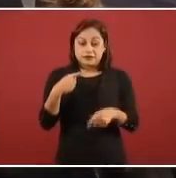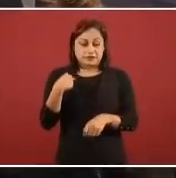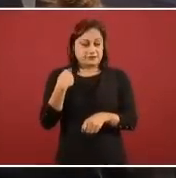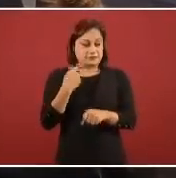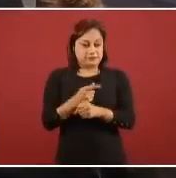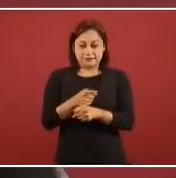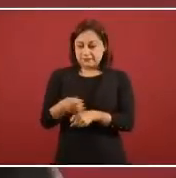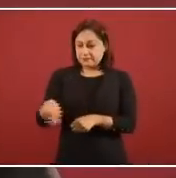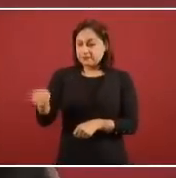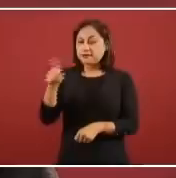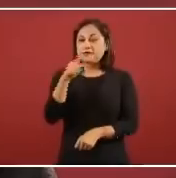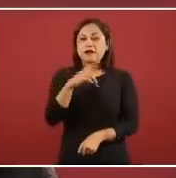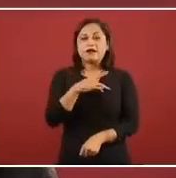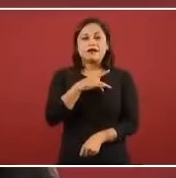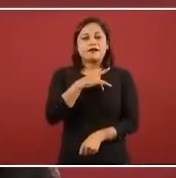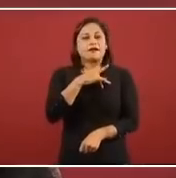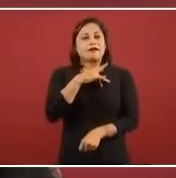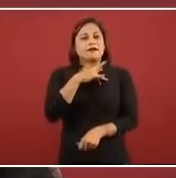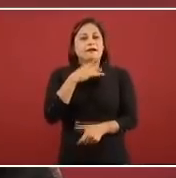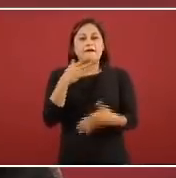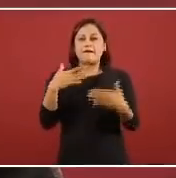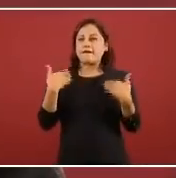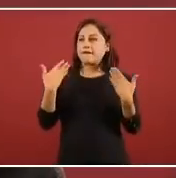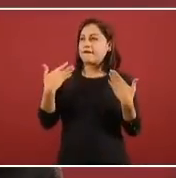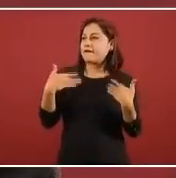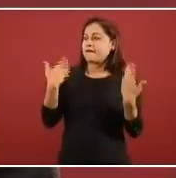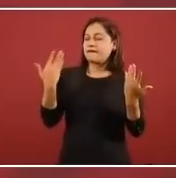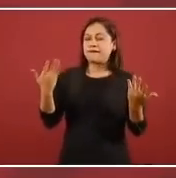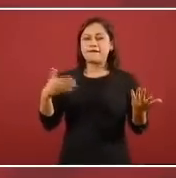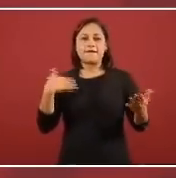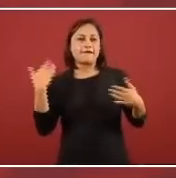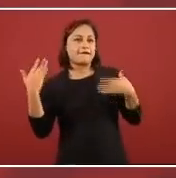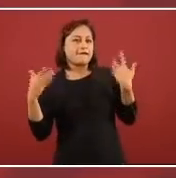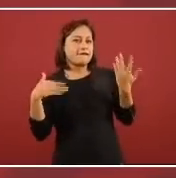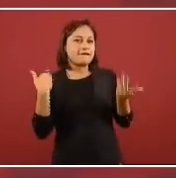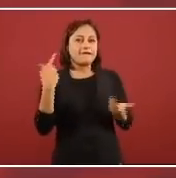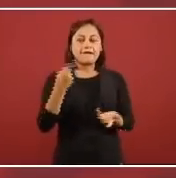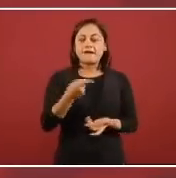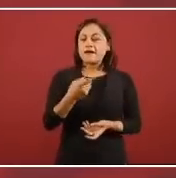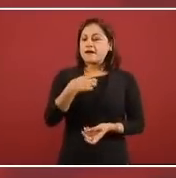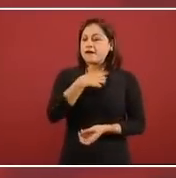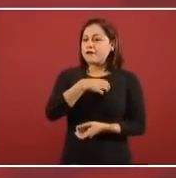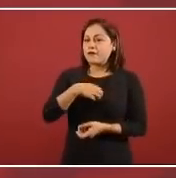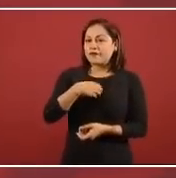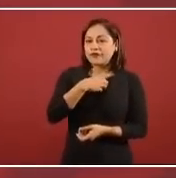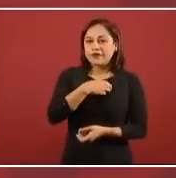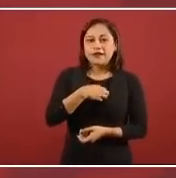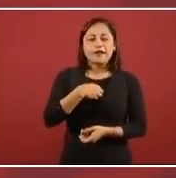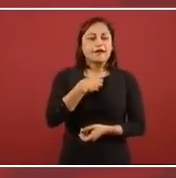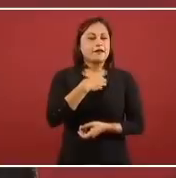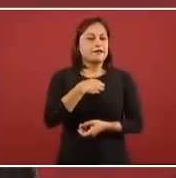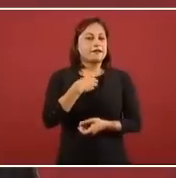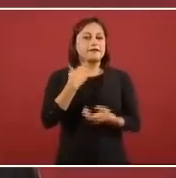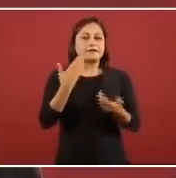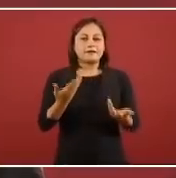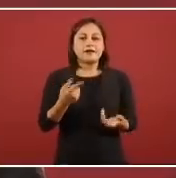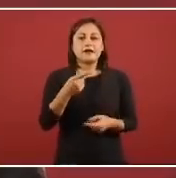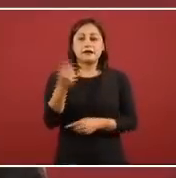entusiasmada, contenta, aguantó todo el discurso a pesar del